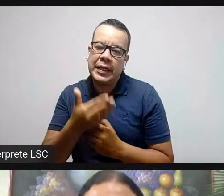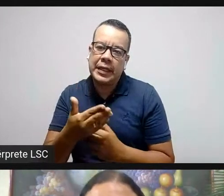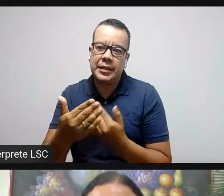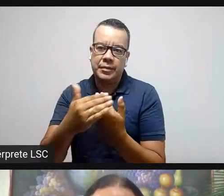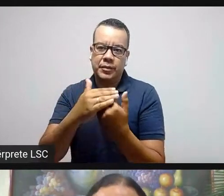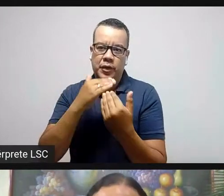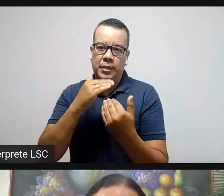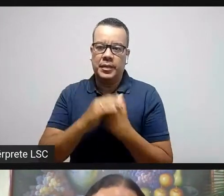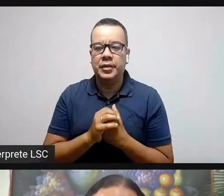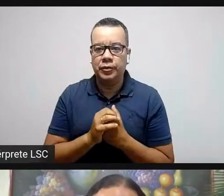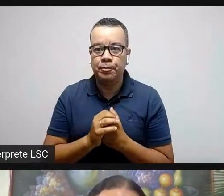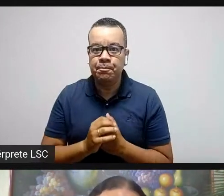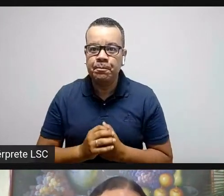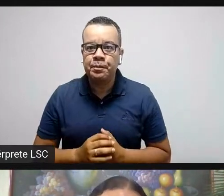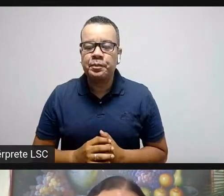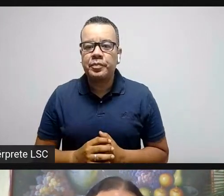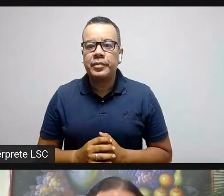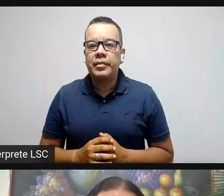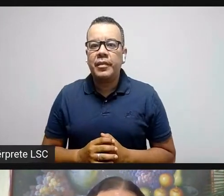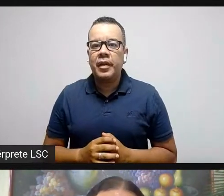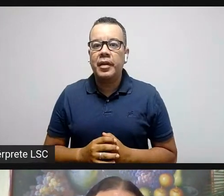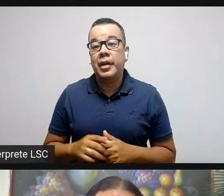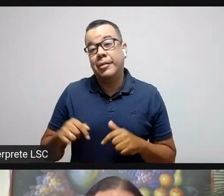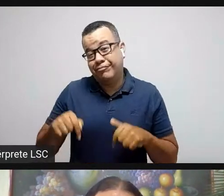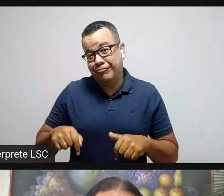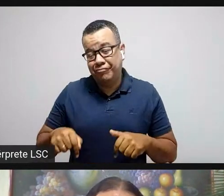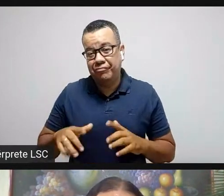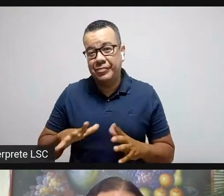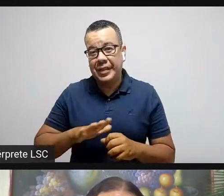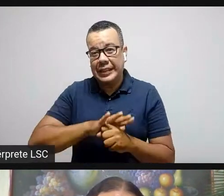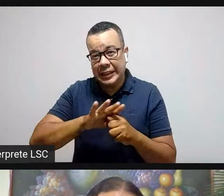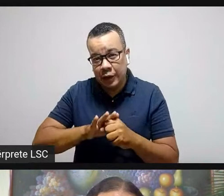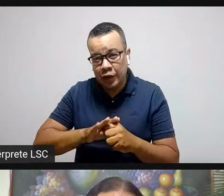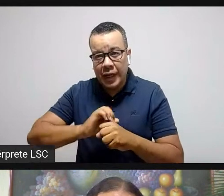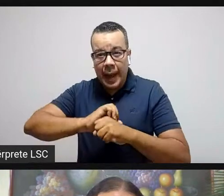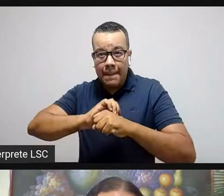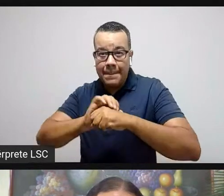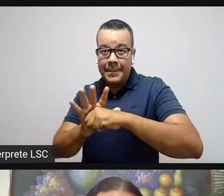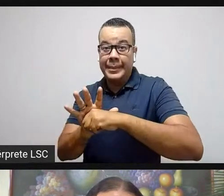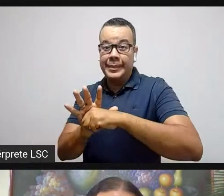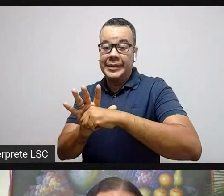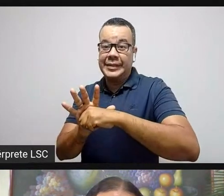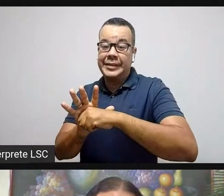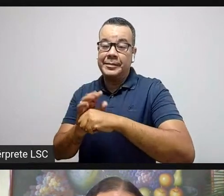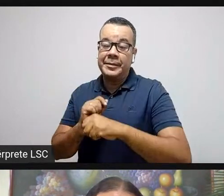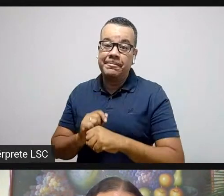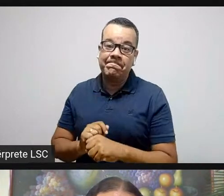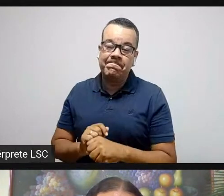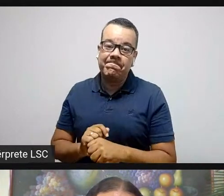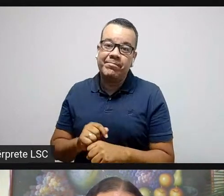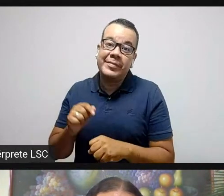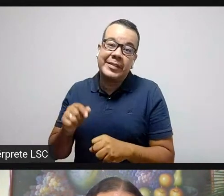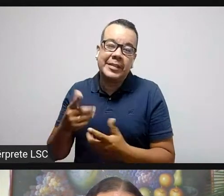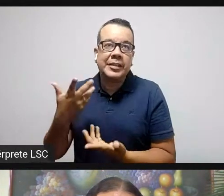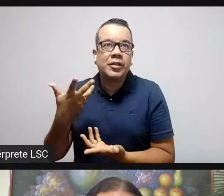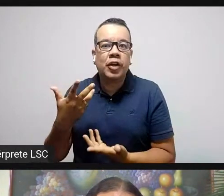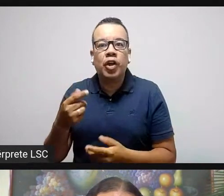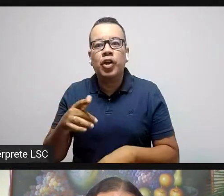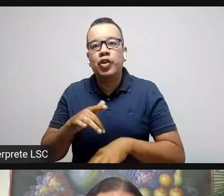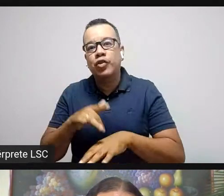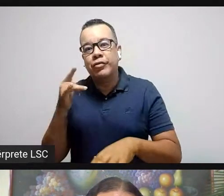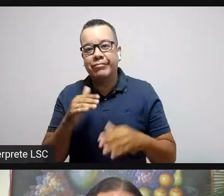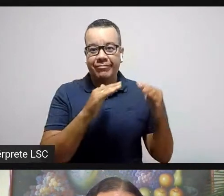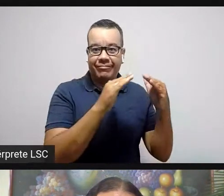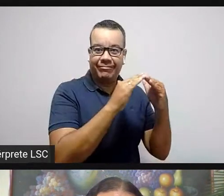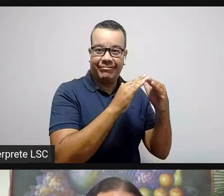mundo. En este tiempo de pandemia, donde nos han puesto a regresar a nuestras casas,